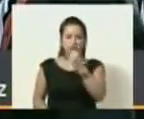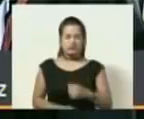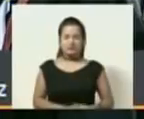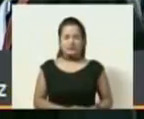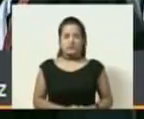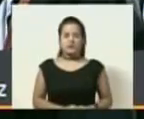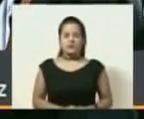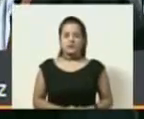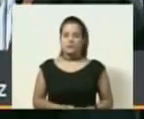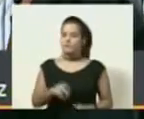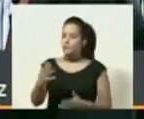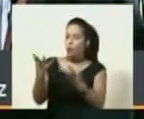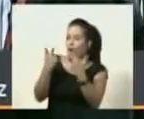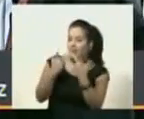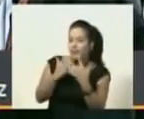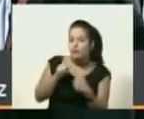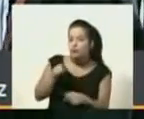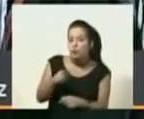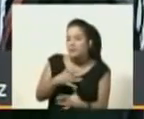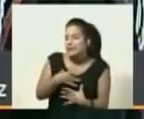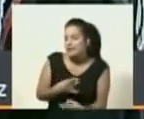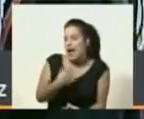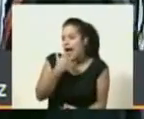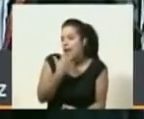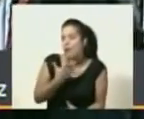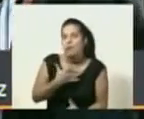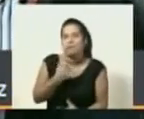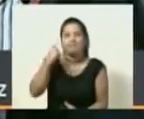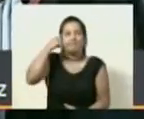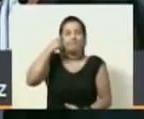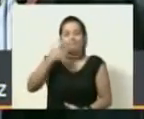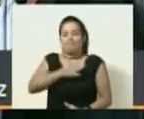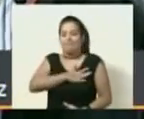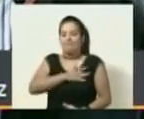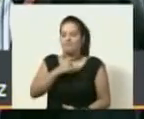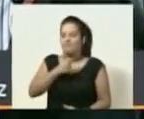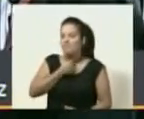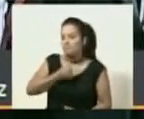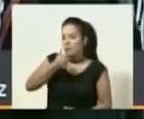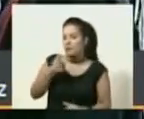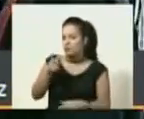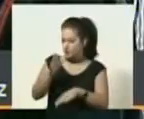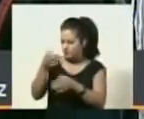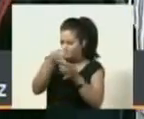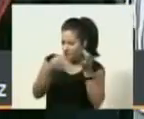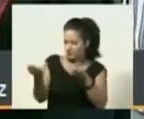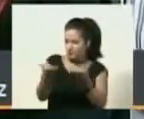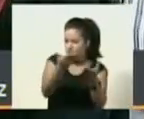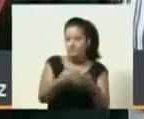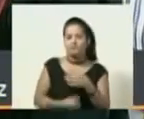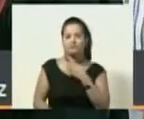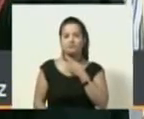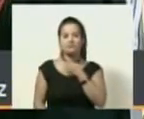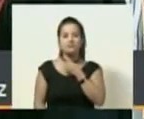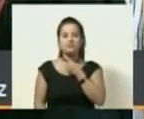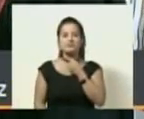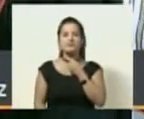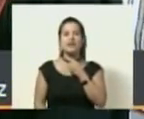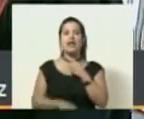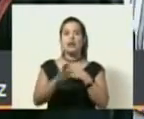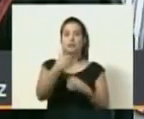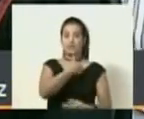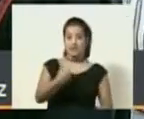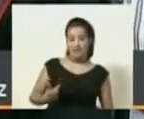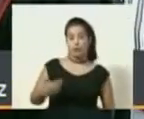¿Qué me cuentas lo más interesante de la carrera? Explícale a los venezolanos qué estudiaste y por qué. Aparte, mi presidente, de